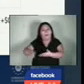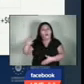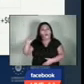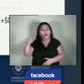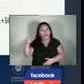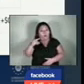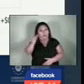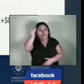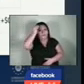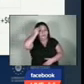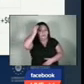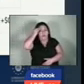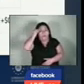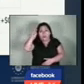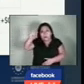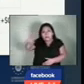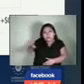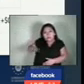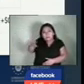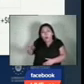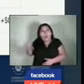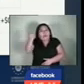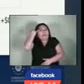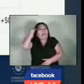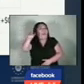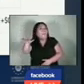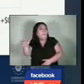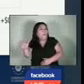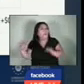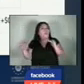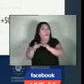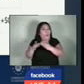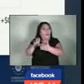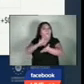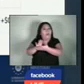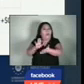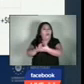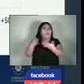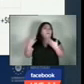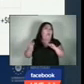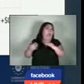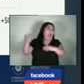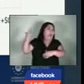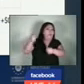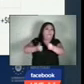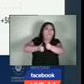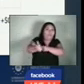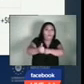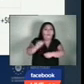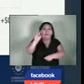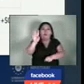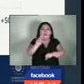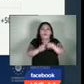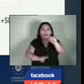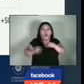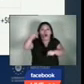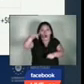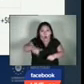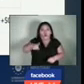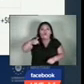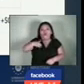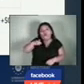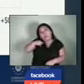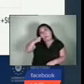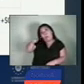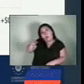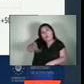del país recuerde que estos son precios de referencia de los combustibles ya habíamos superado los 4 dólares de hecho este día tuve la oportunidad de ir a